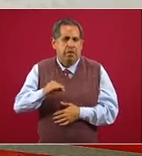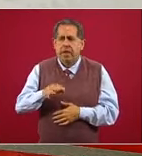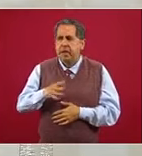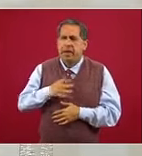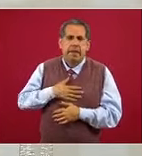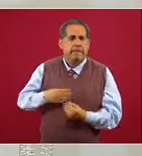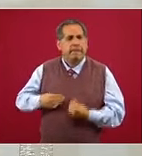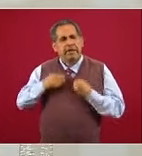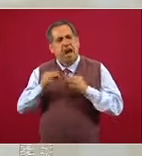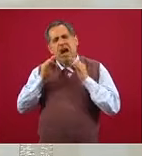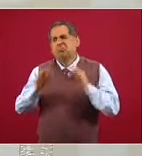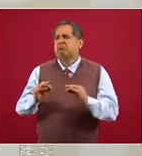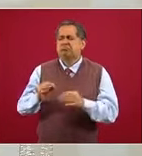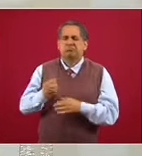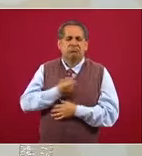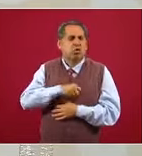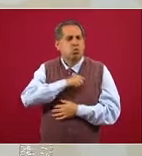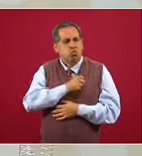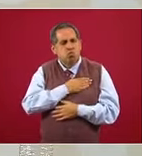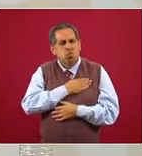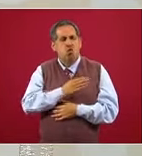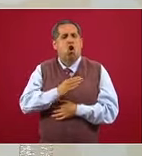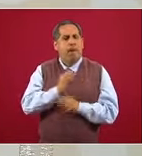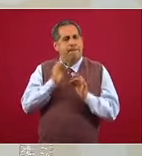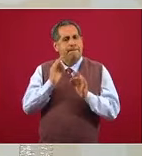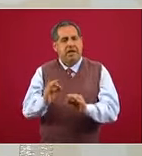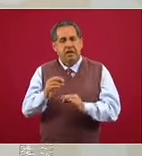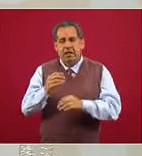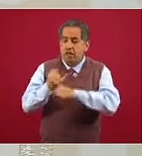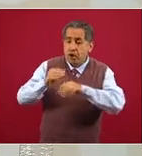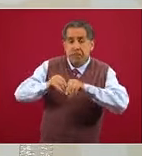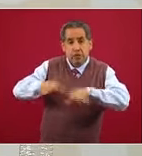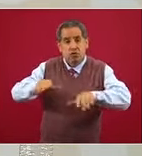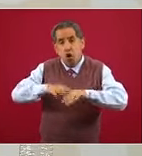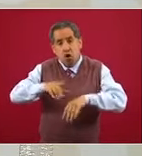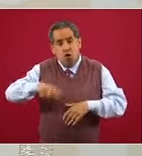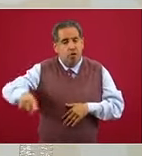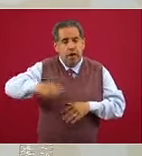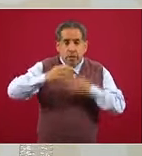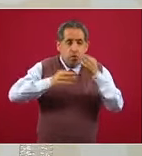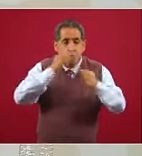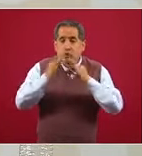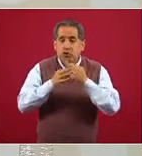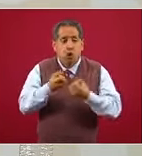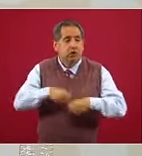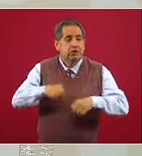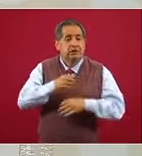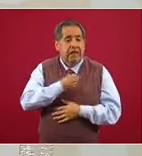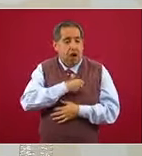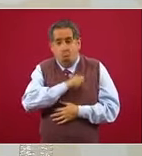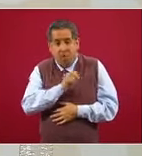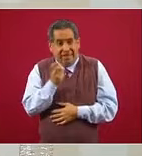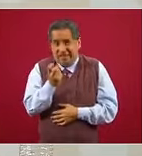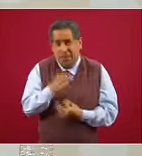vida saludable, puedan tener mejor información, ¿no? Promoción de la salud es